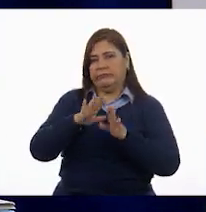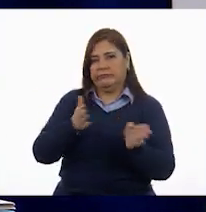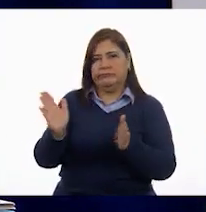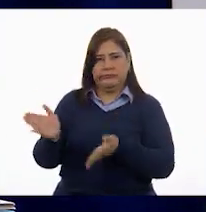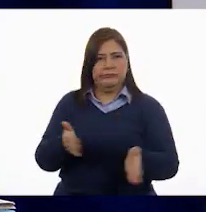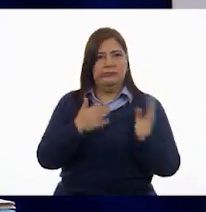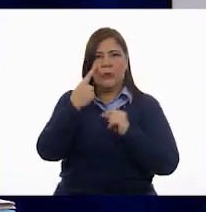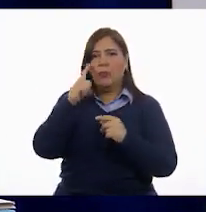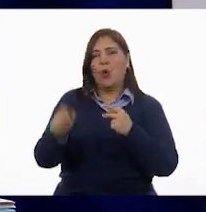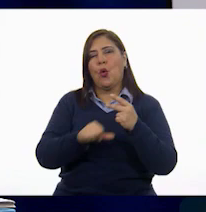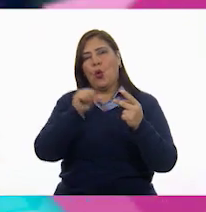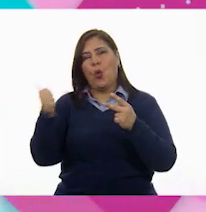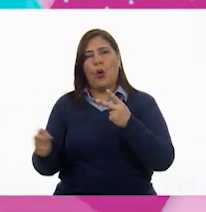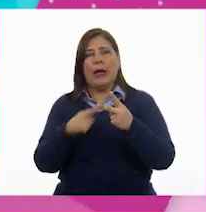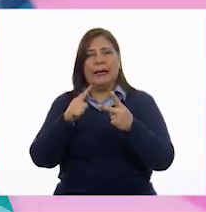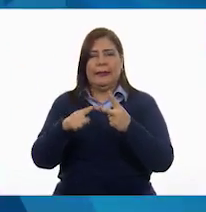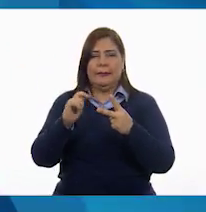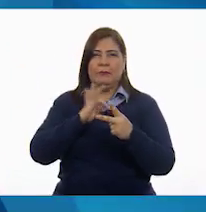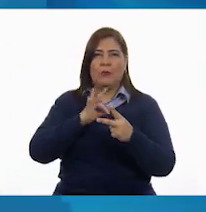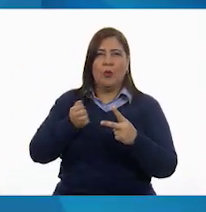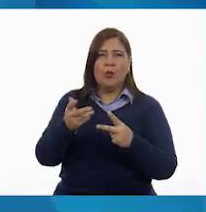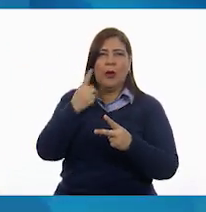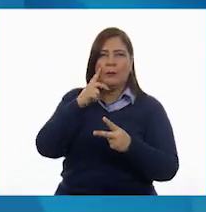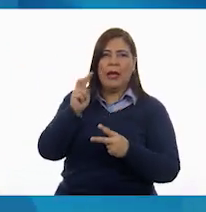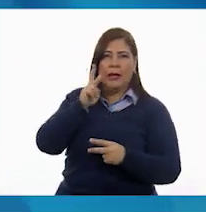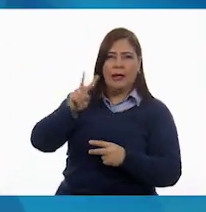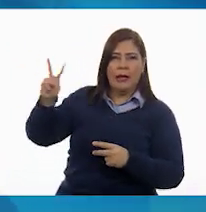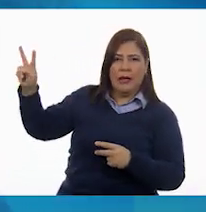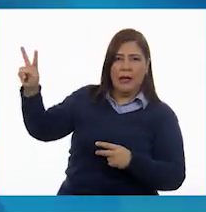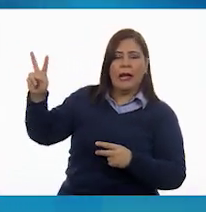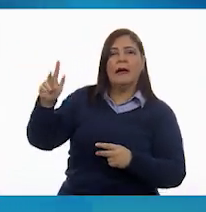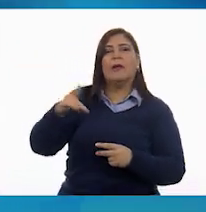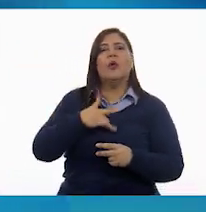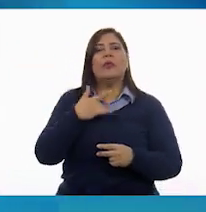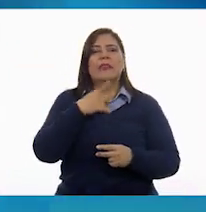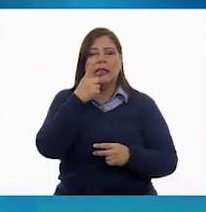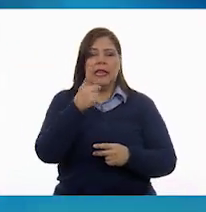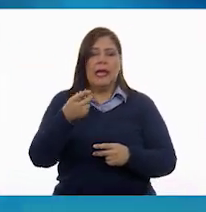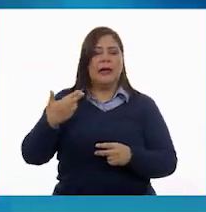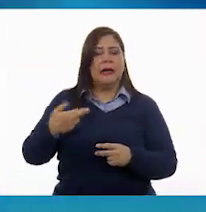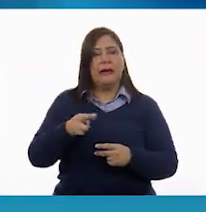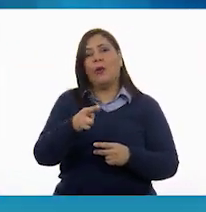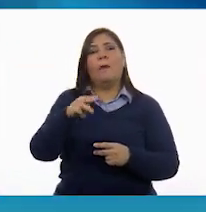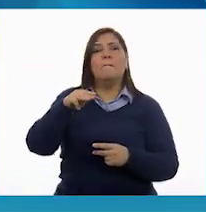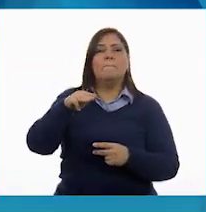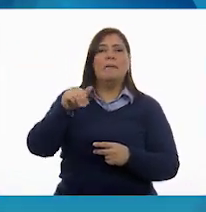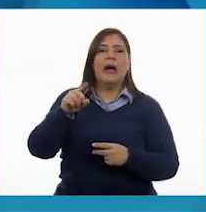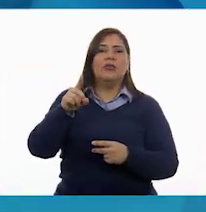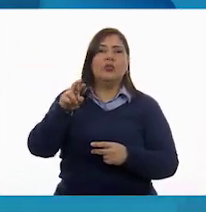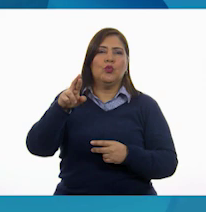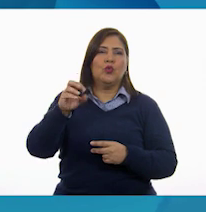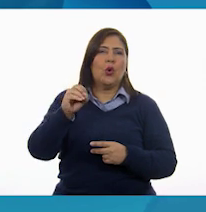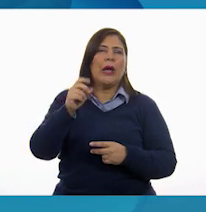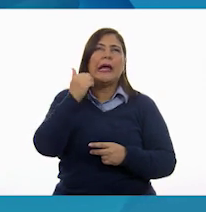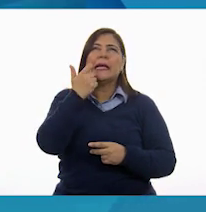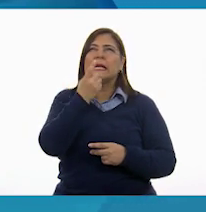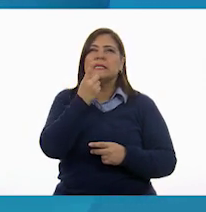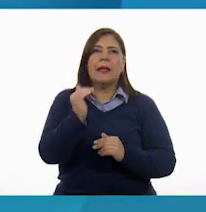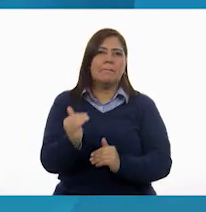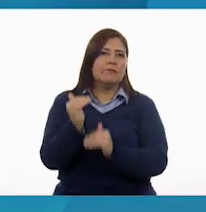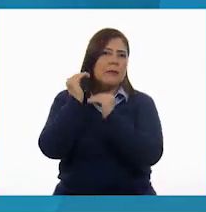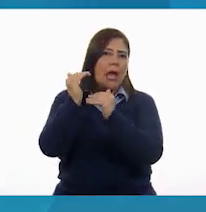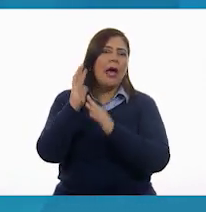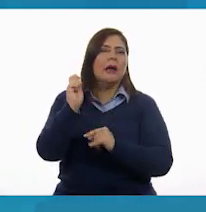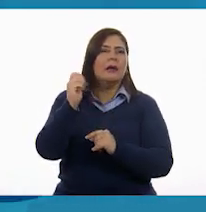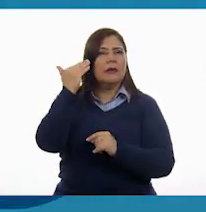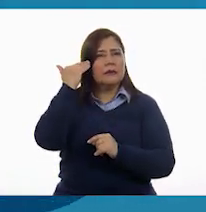siguiente, el que podemos llamar río maduro, ¿no? Uh-huh. Que tiene ya cierta madurez. Este